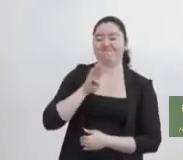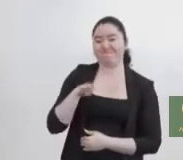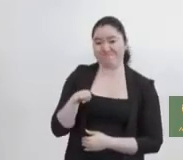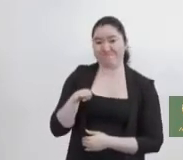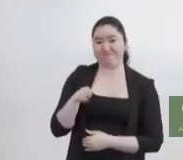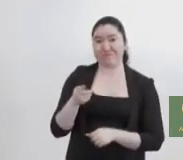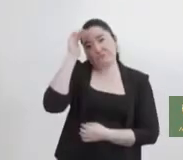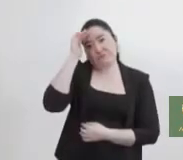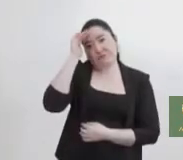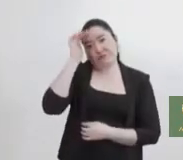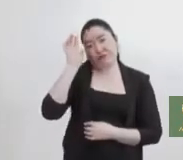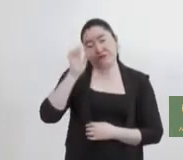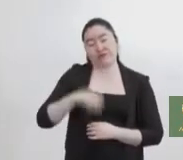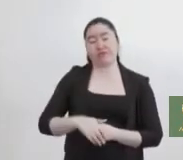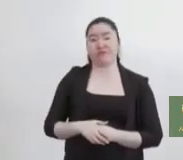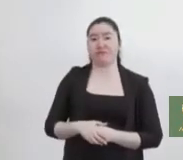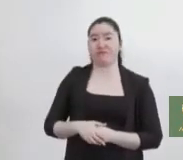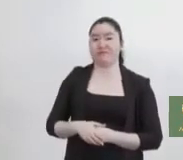muchísimo.